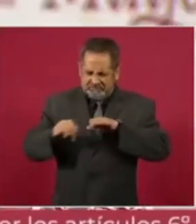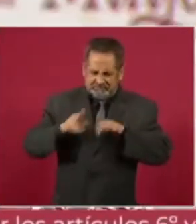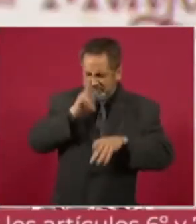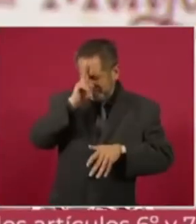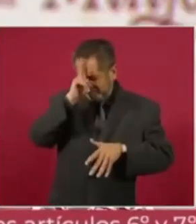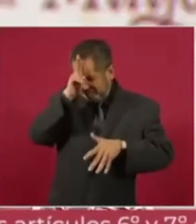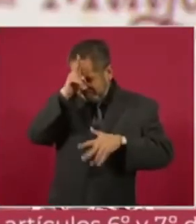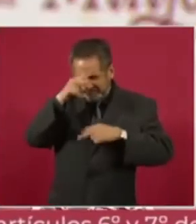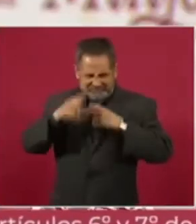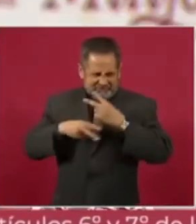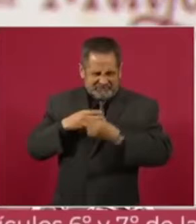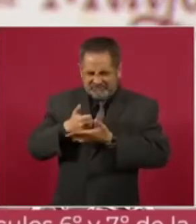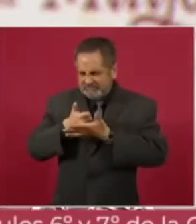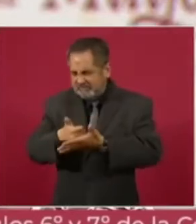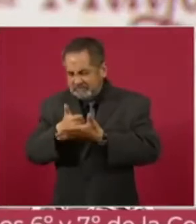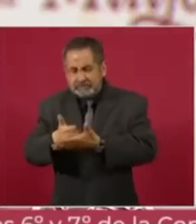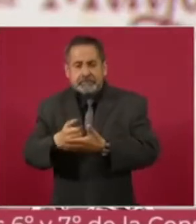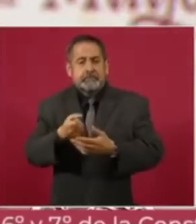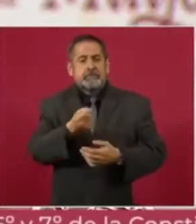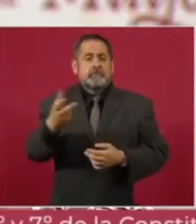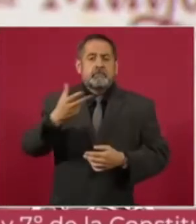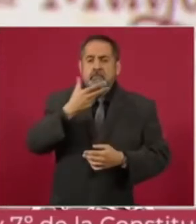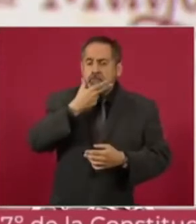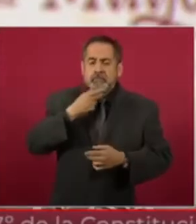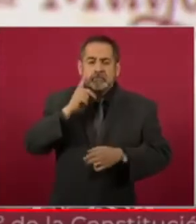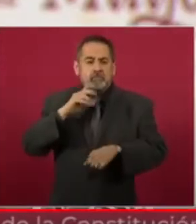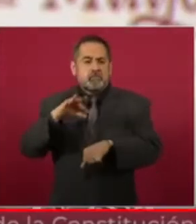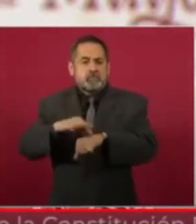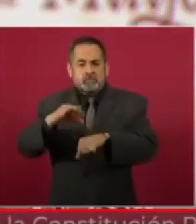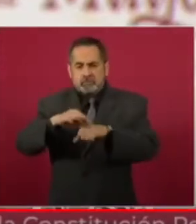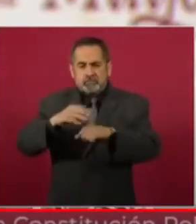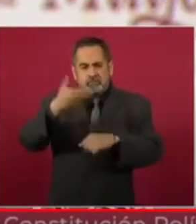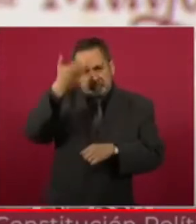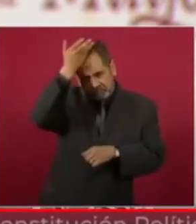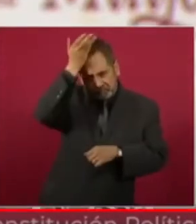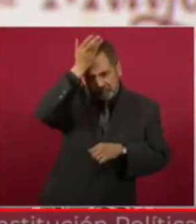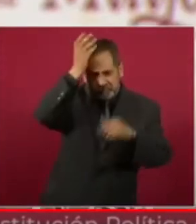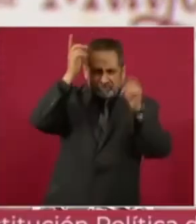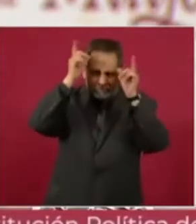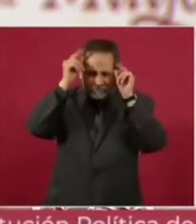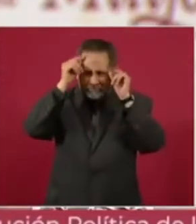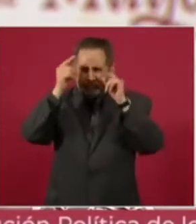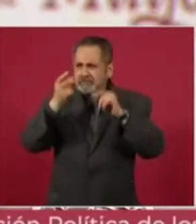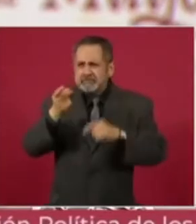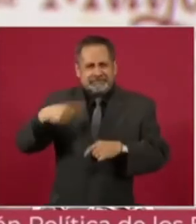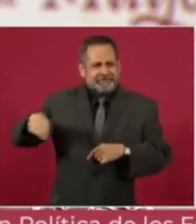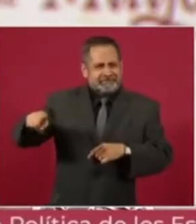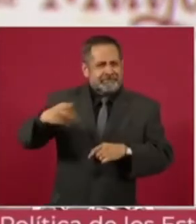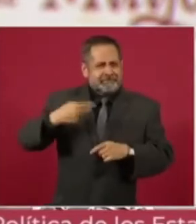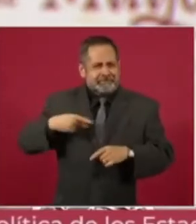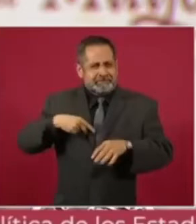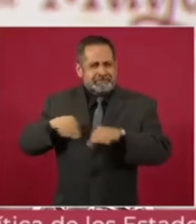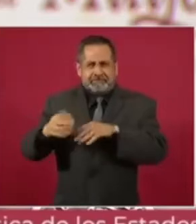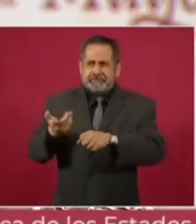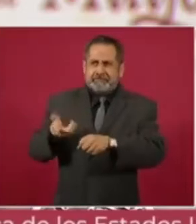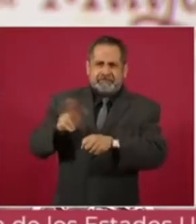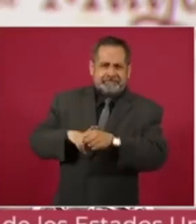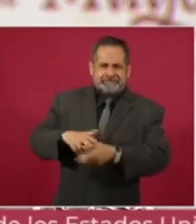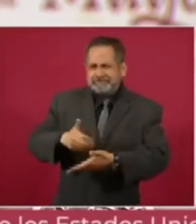enfermeras y médicos, trabajadores de la salud, la gente que ayudó mucho.